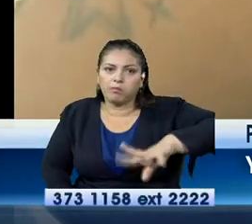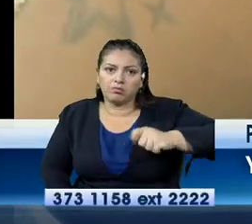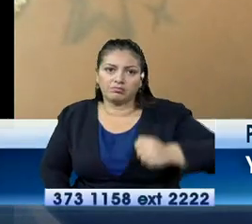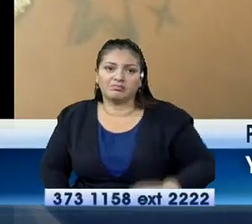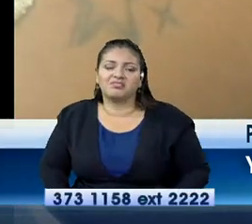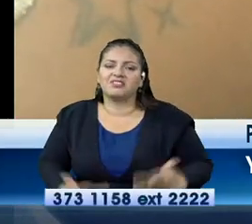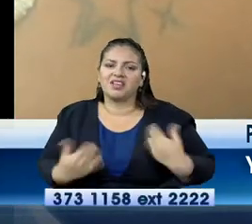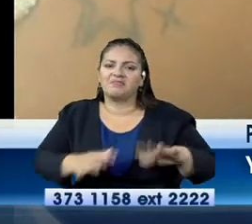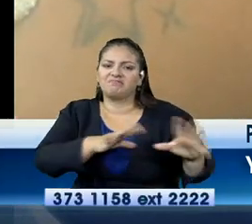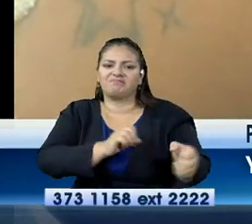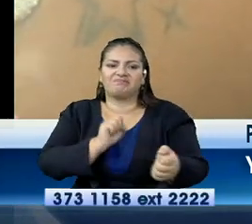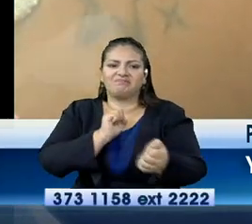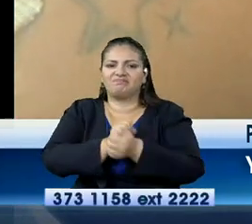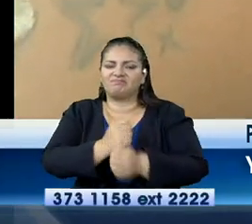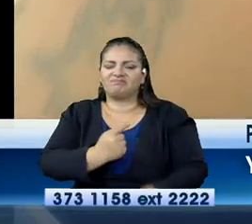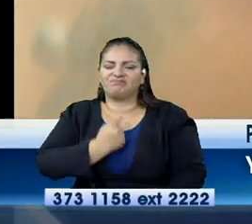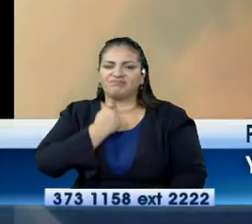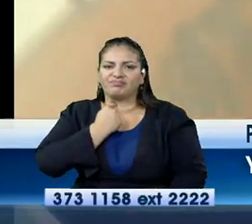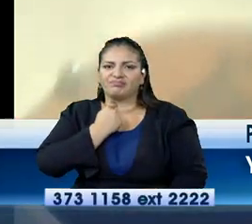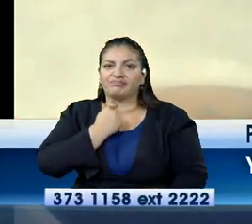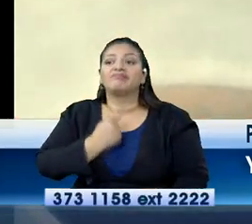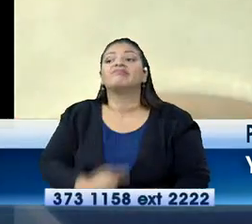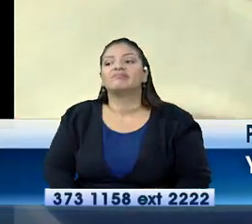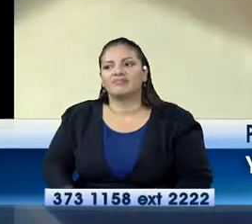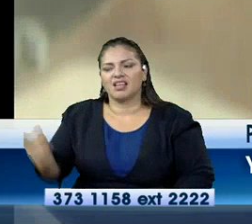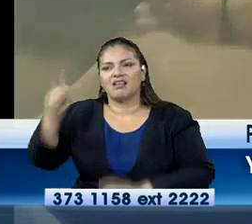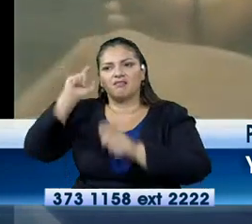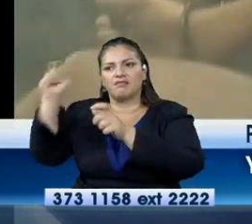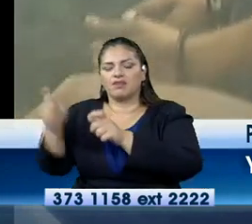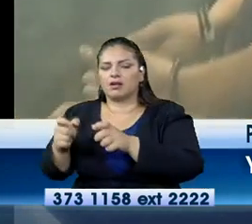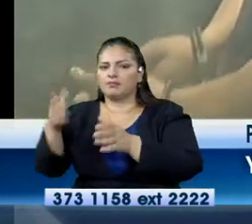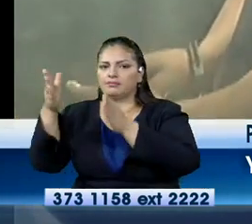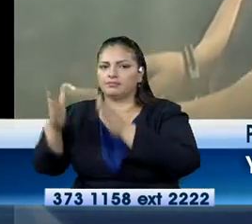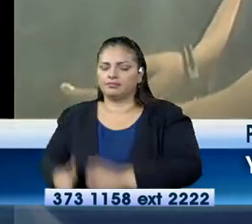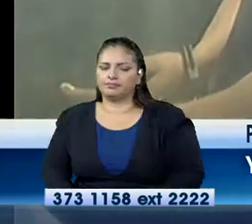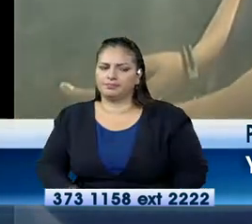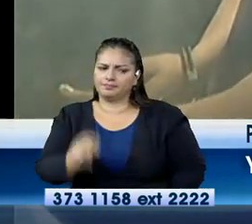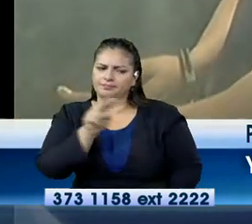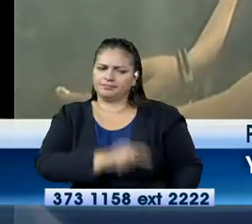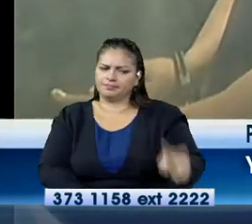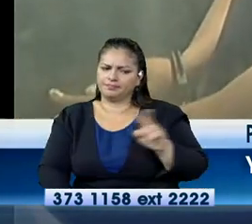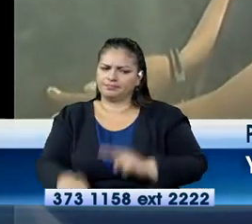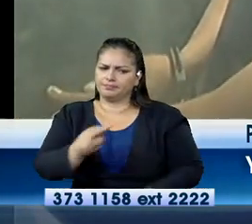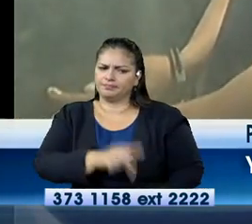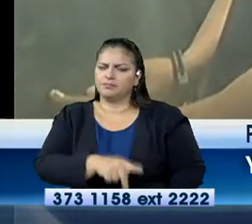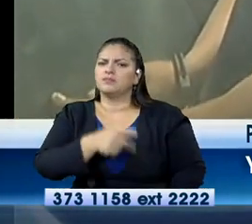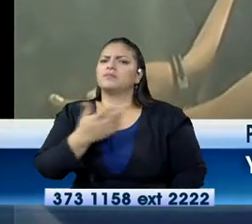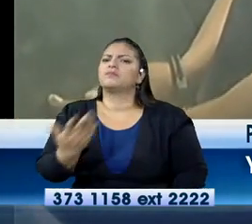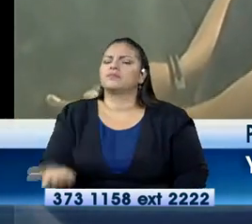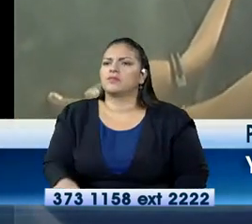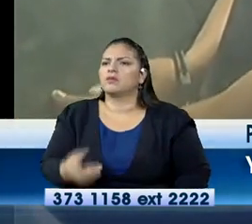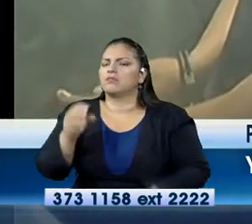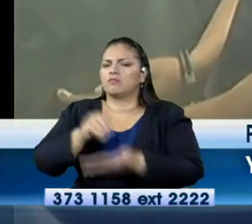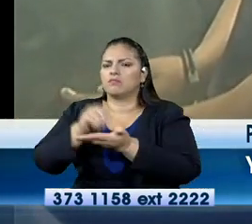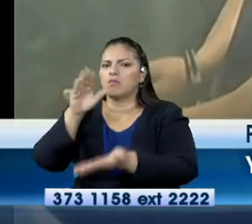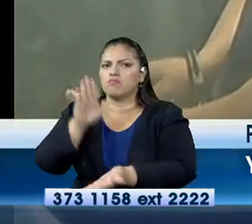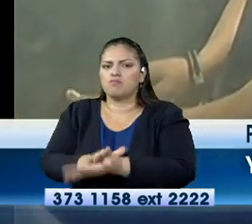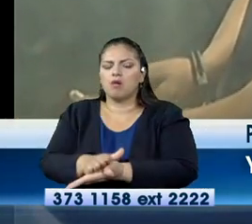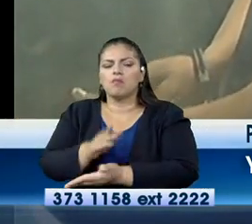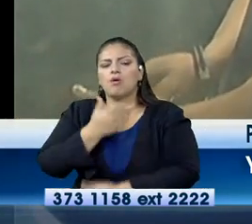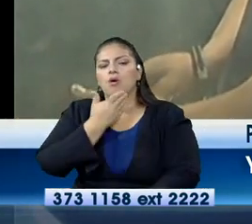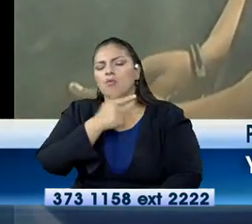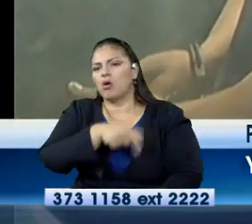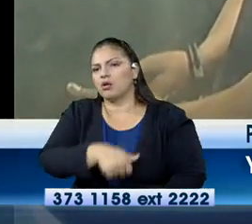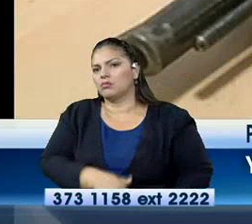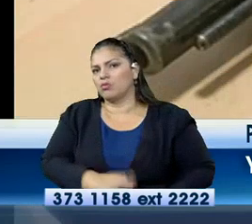fiscal de turno de la Unidad Integrada de Justicia para que éste califique el delito y ordene la ejecución de la respectiva audiencia de formulación